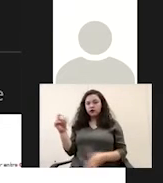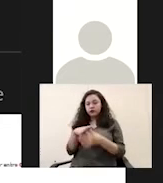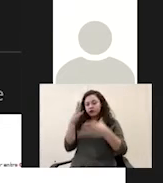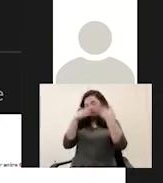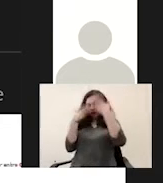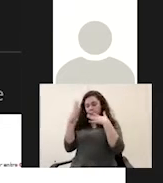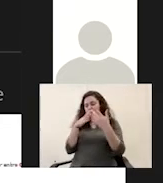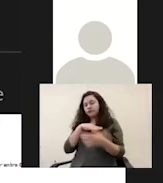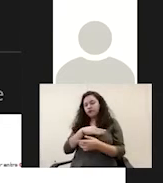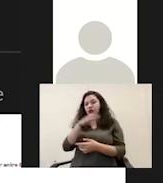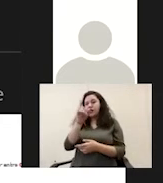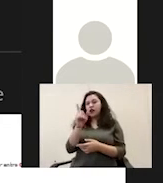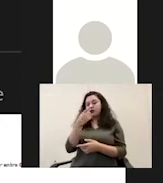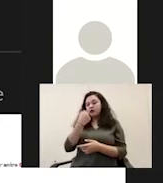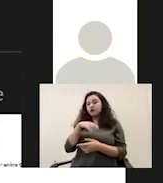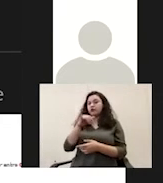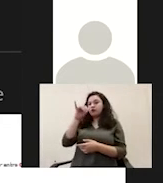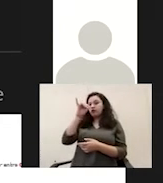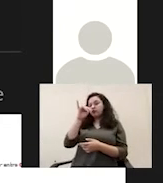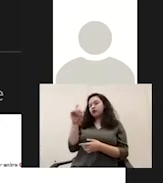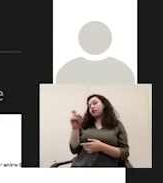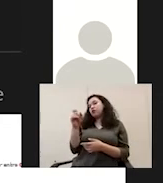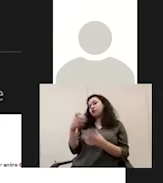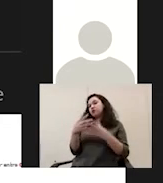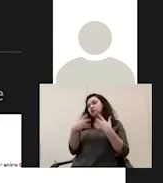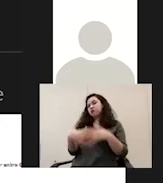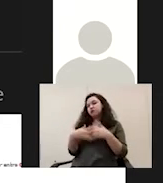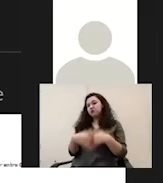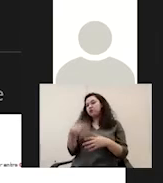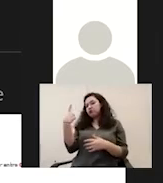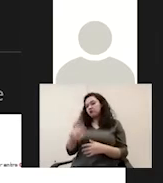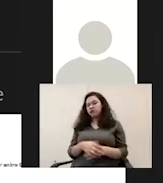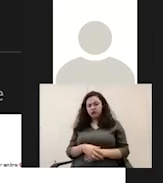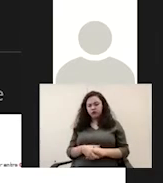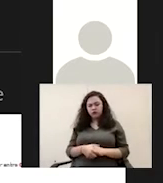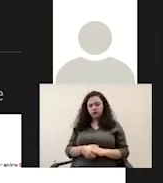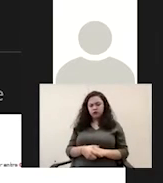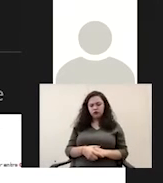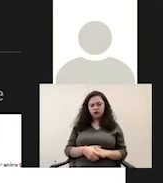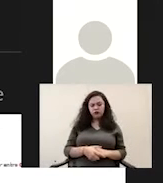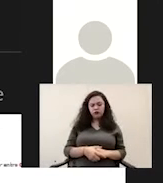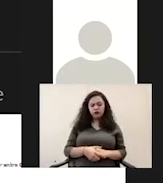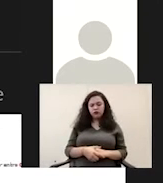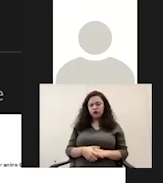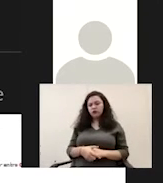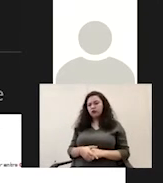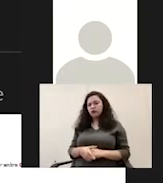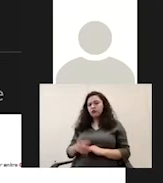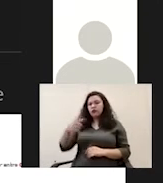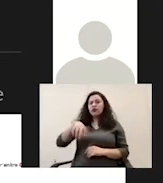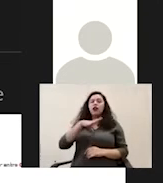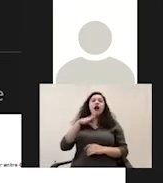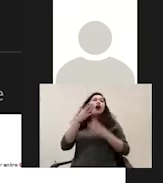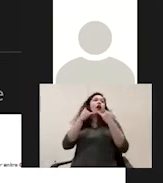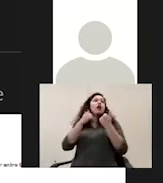agua que nosotros bebemos, que es un agua de garrafón de la empresa. Ajá. Entonces, si ustedes no cuentan con eso, tendrán que hacerle